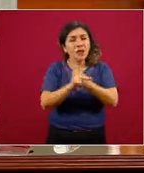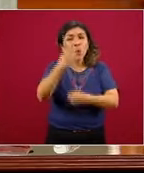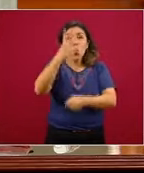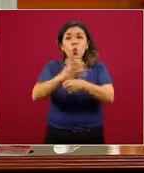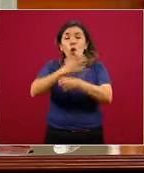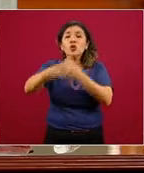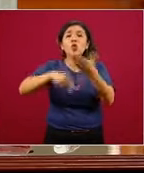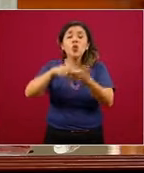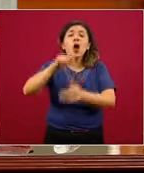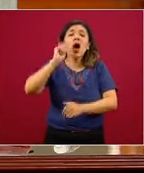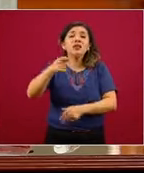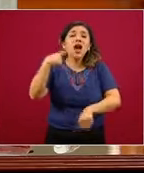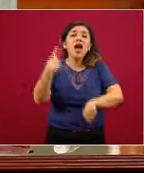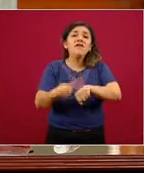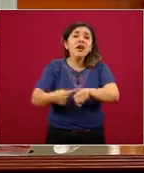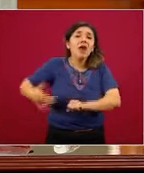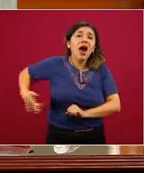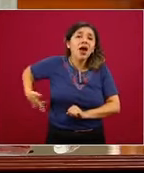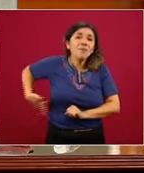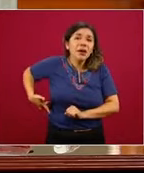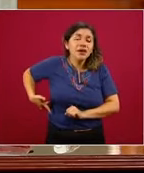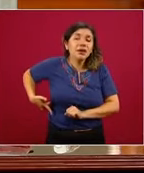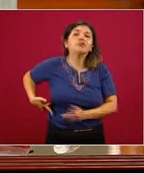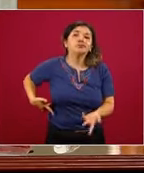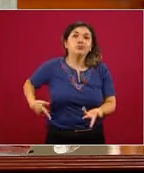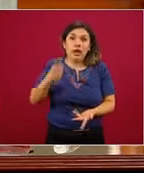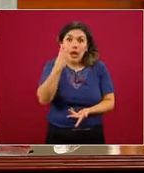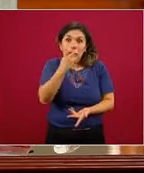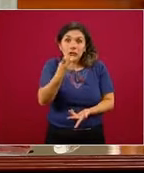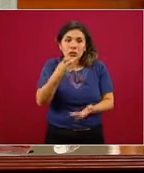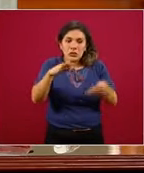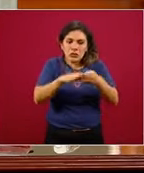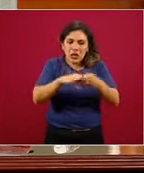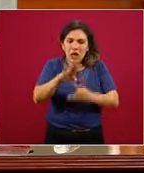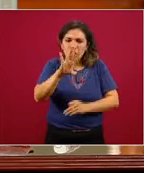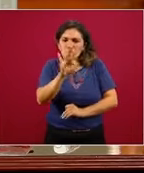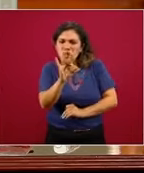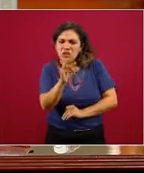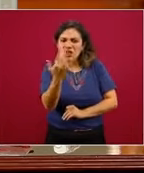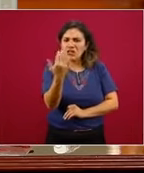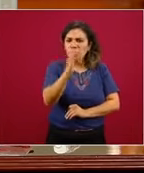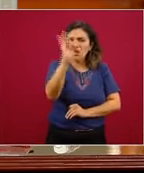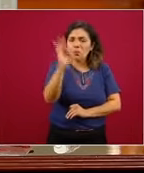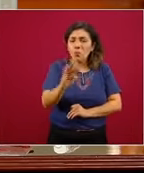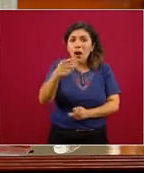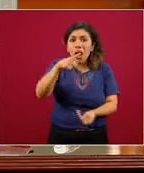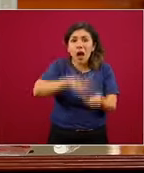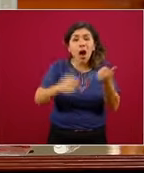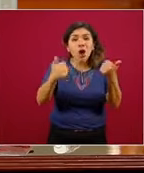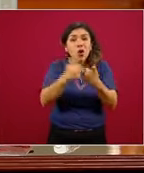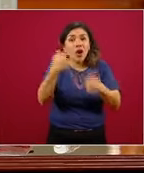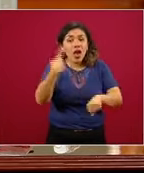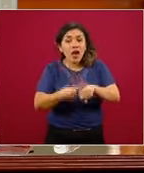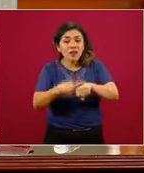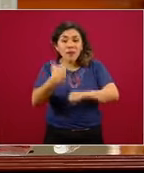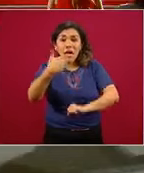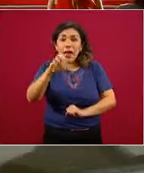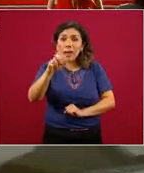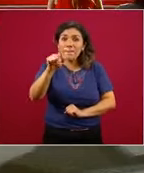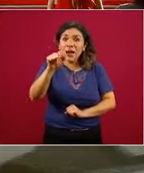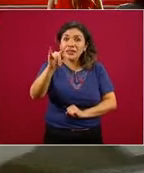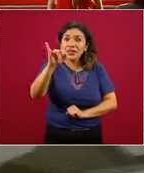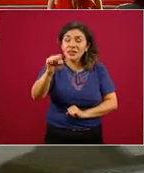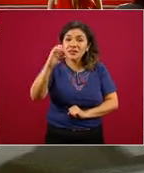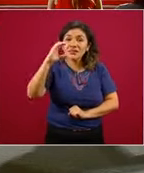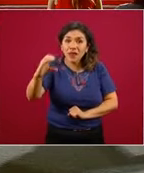enfermedades hepáticas. Entonces, si de estas aproximadamente 40-50% son causadas por hepatitis C,